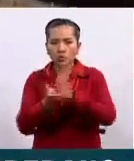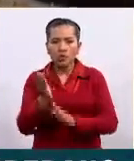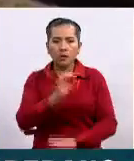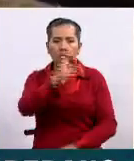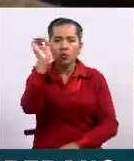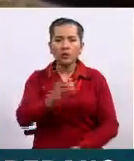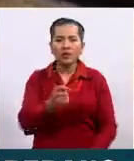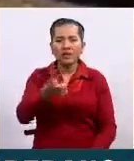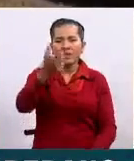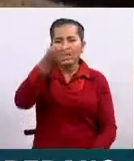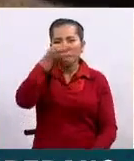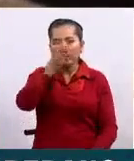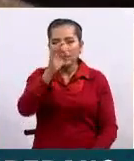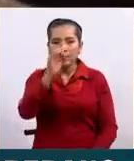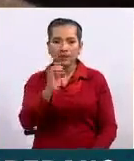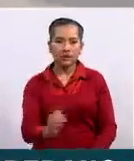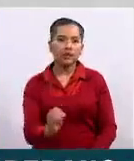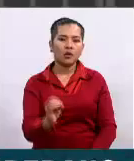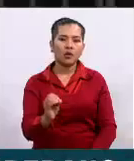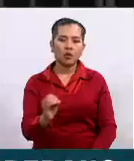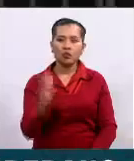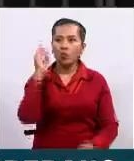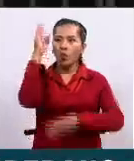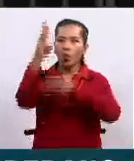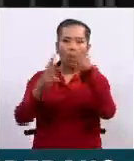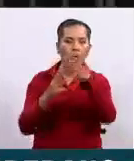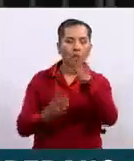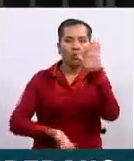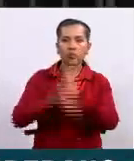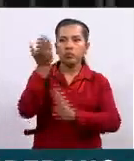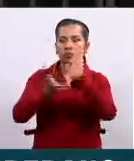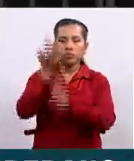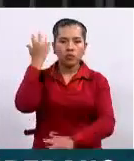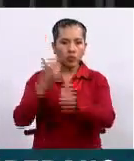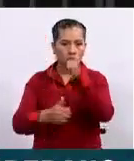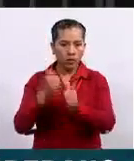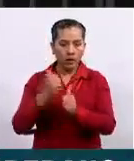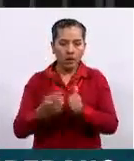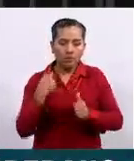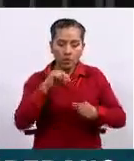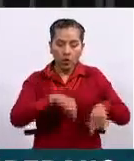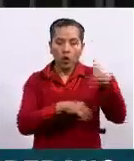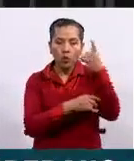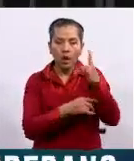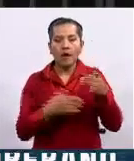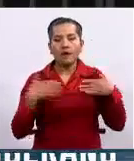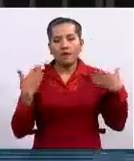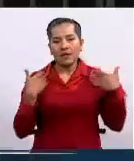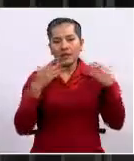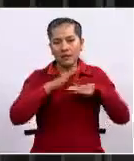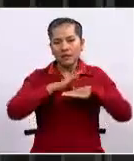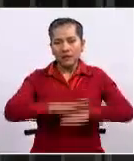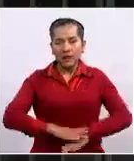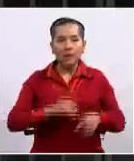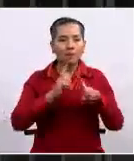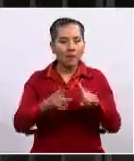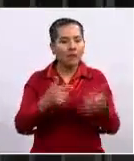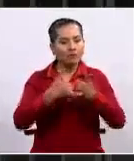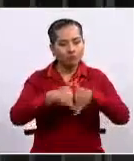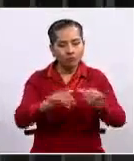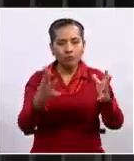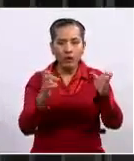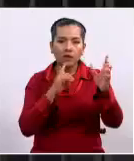el mundo, y evidentemente esa es una gran fortaleza que tenemos que celebrarla, pero tenemos que seguir proyectando a más crecimiento, ¿no?